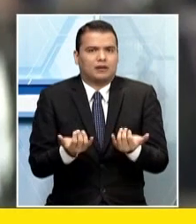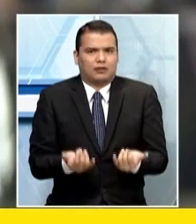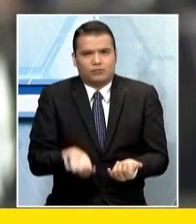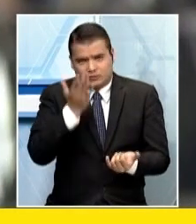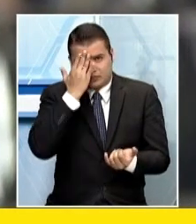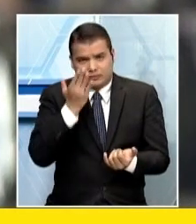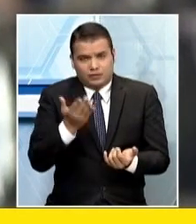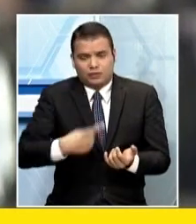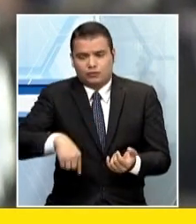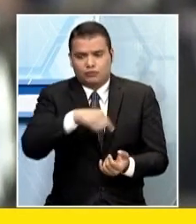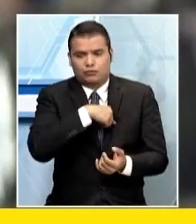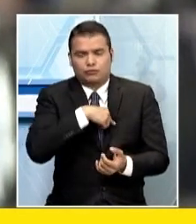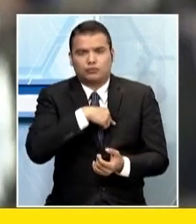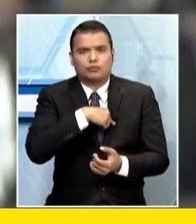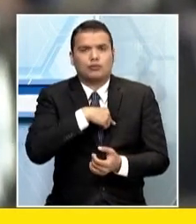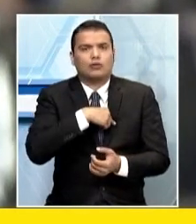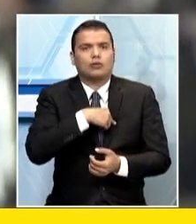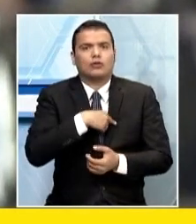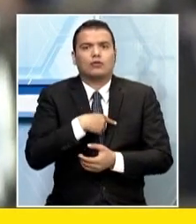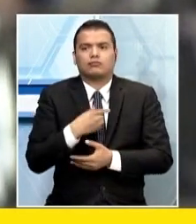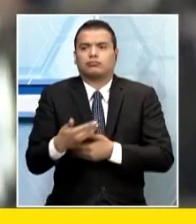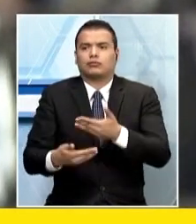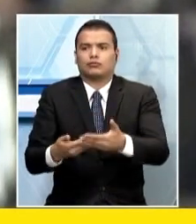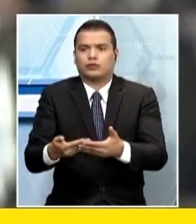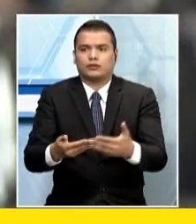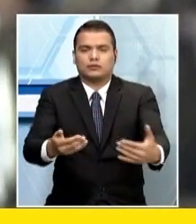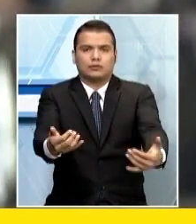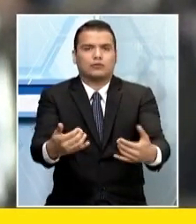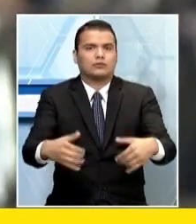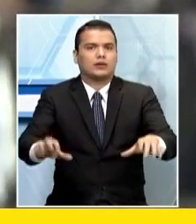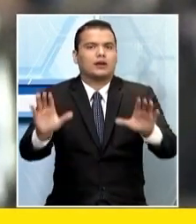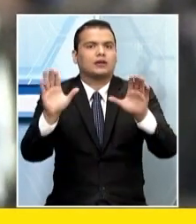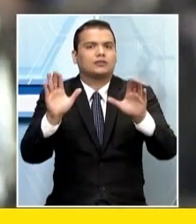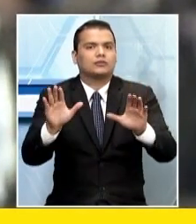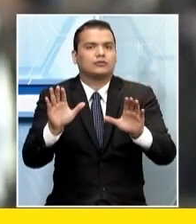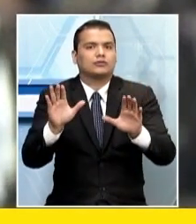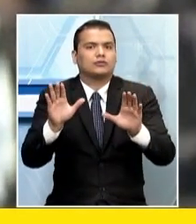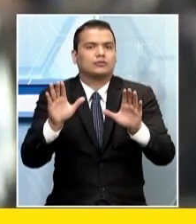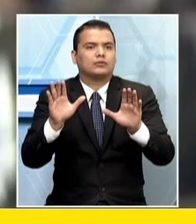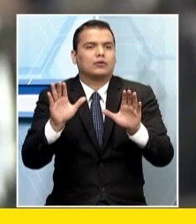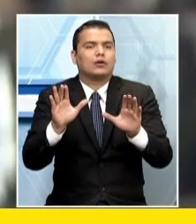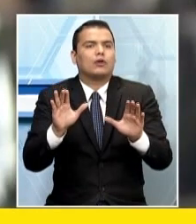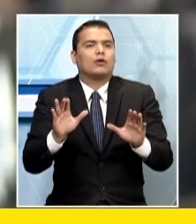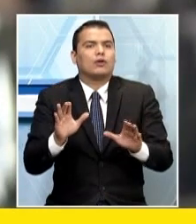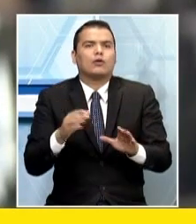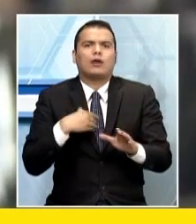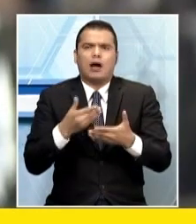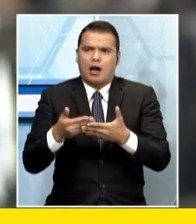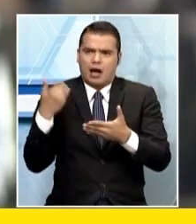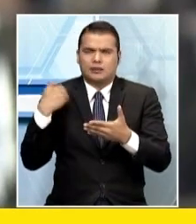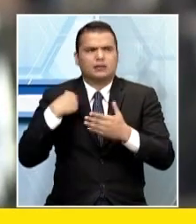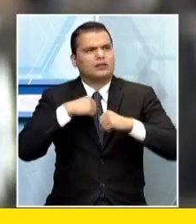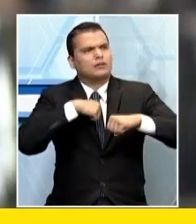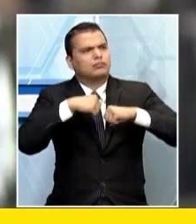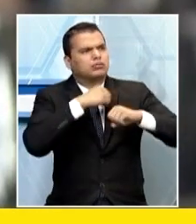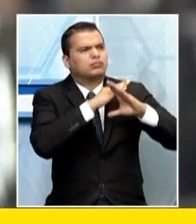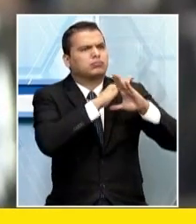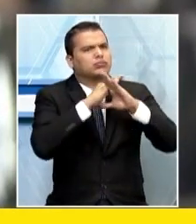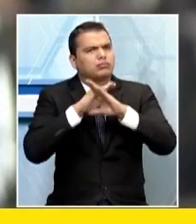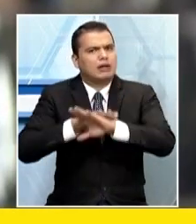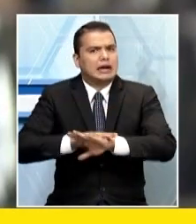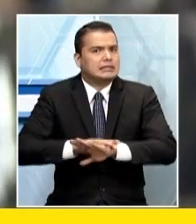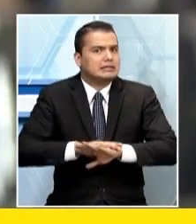nosotros somos resultado de un proceso de resistencia que en algún momento nos ofreció la oportunidad de estar de este